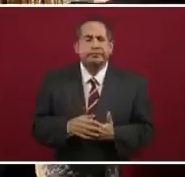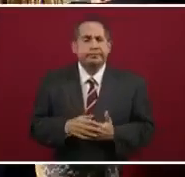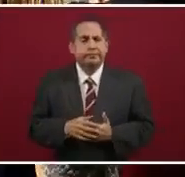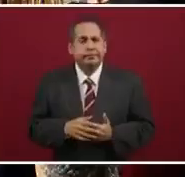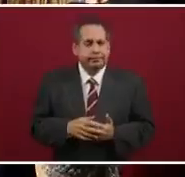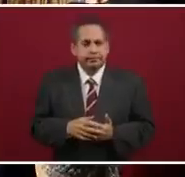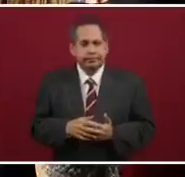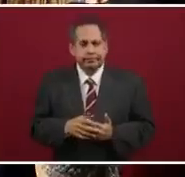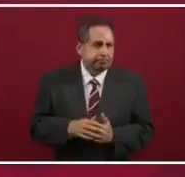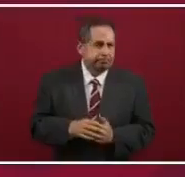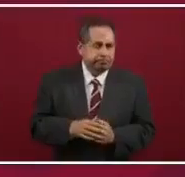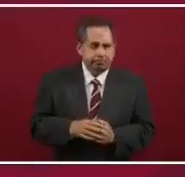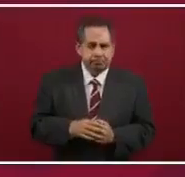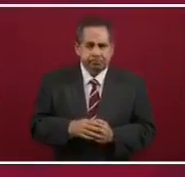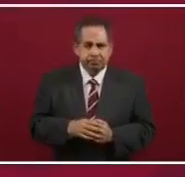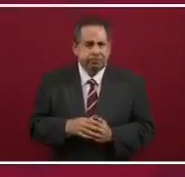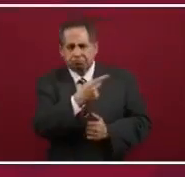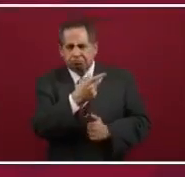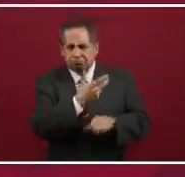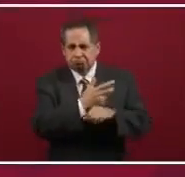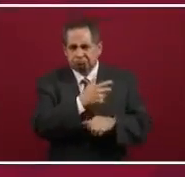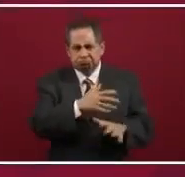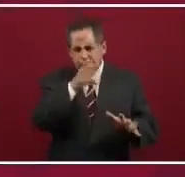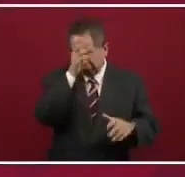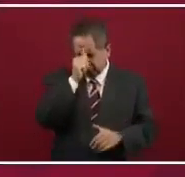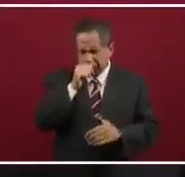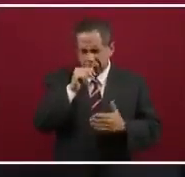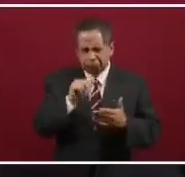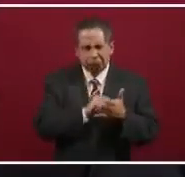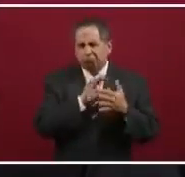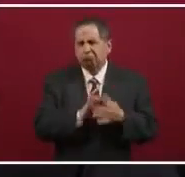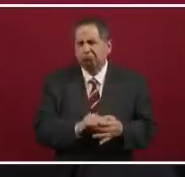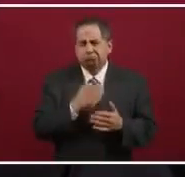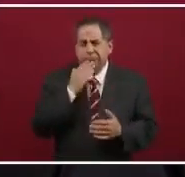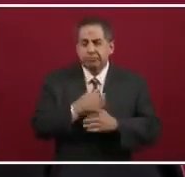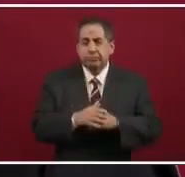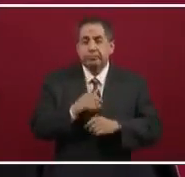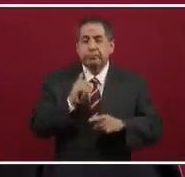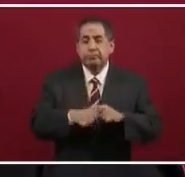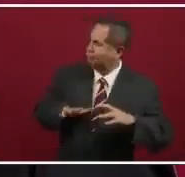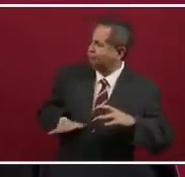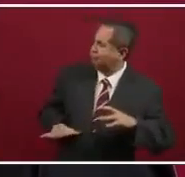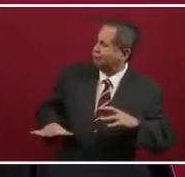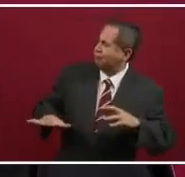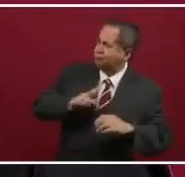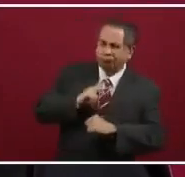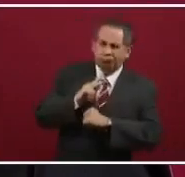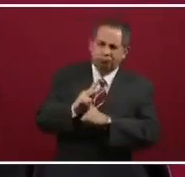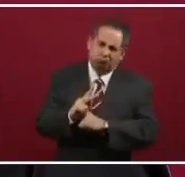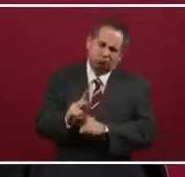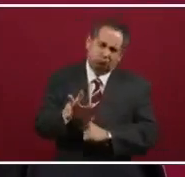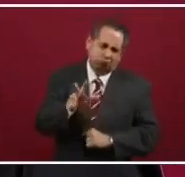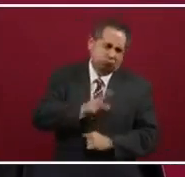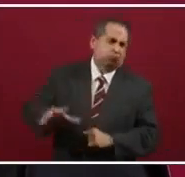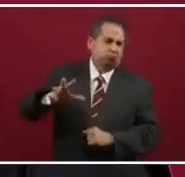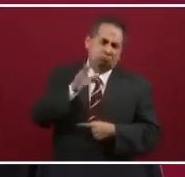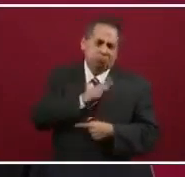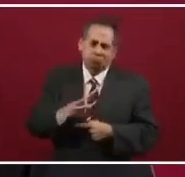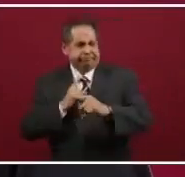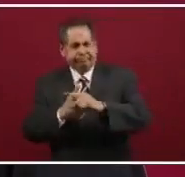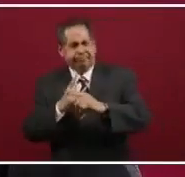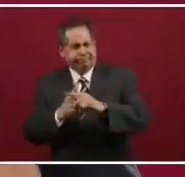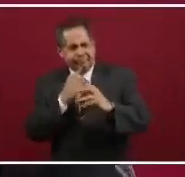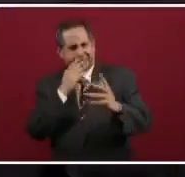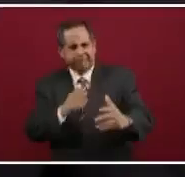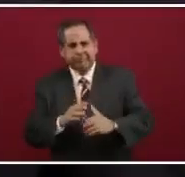porque puede lograrse este acuerdo. Estoy optimista porque representa a un gran país y a un gran pueblo.